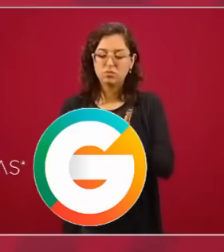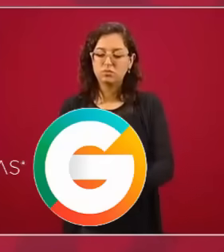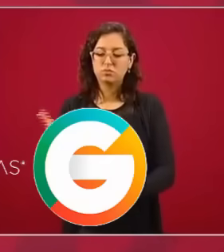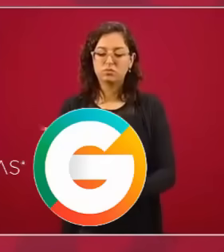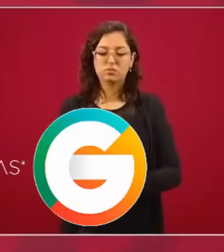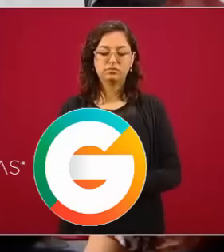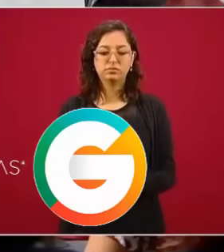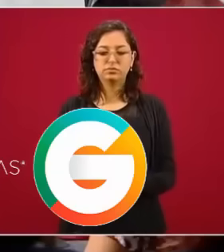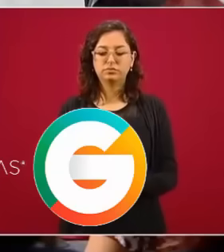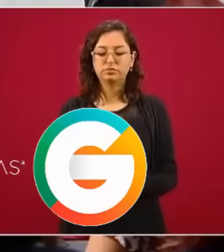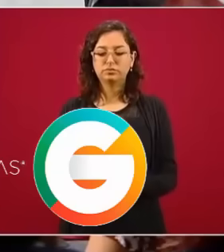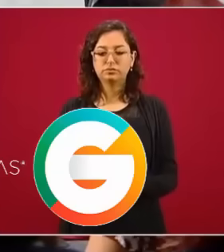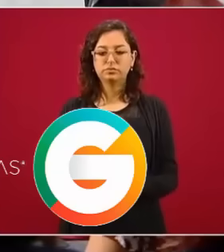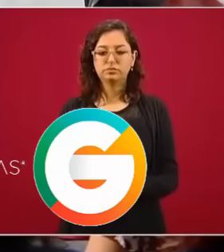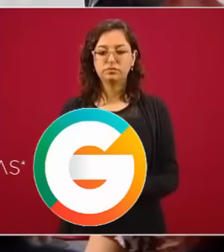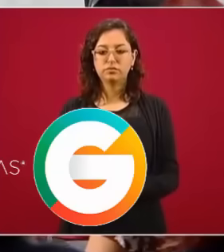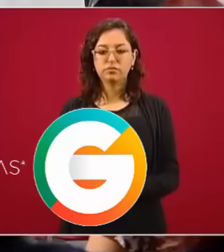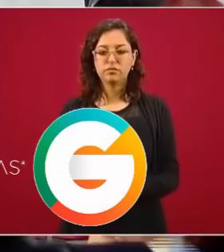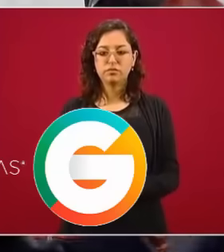nada de